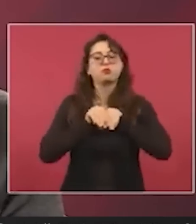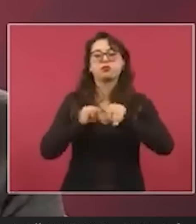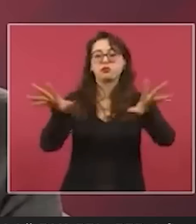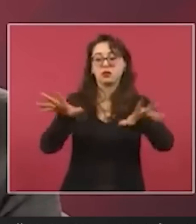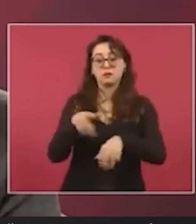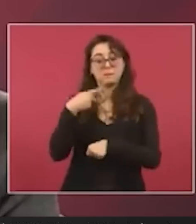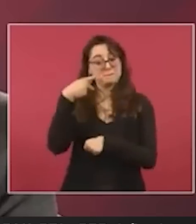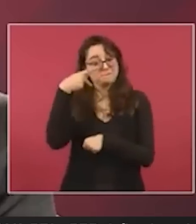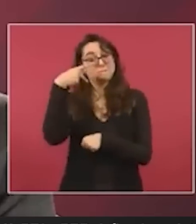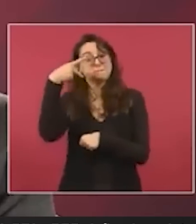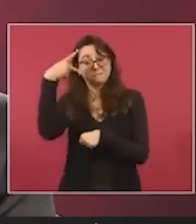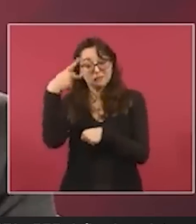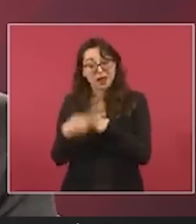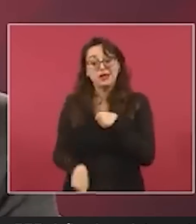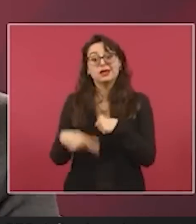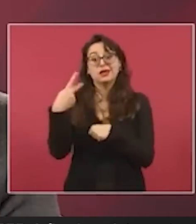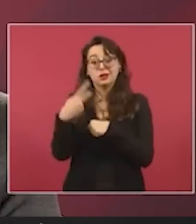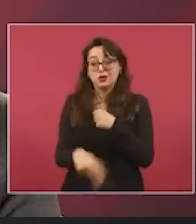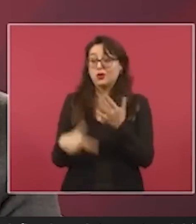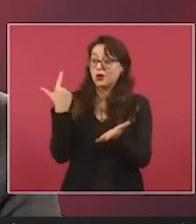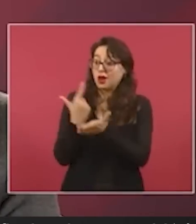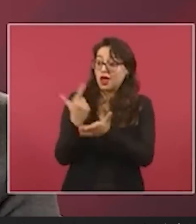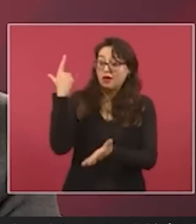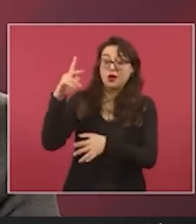Sí, eso es parte de lo mismo.